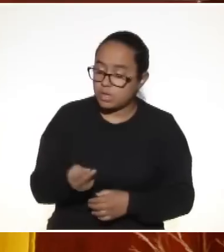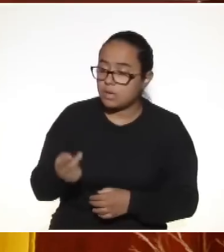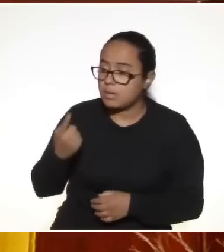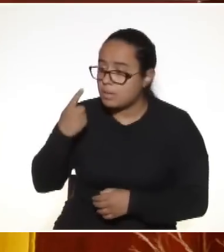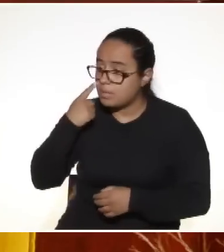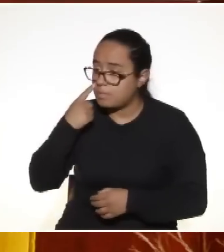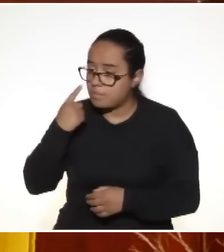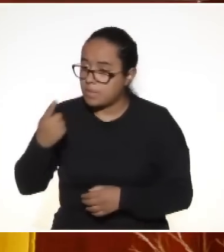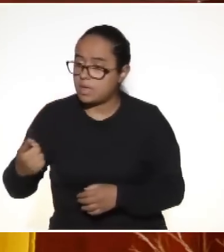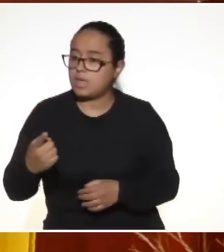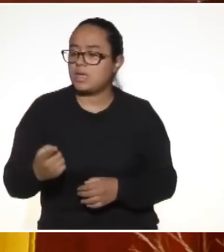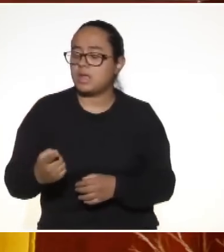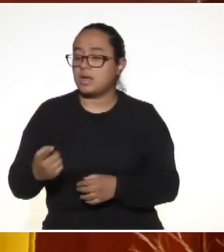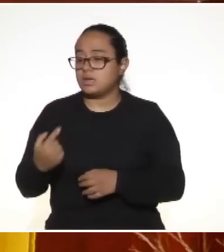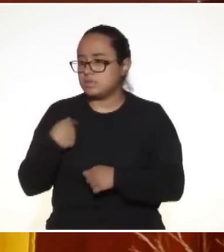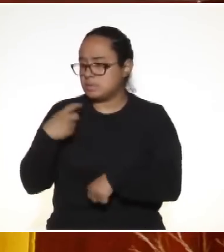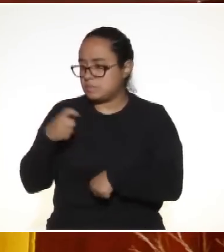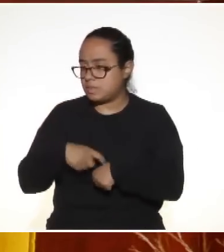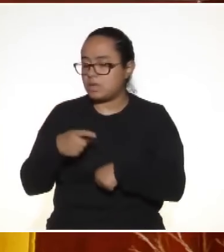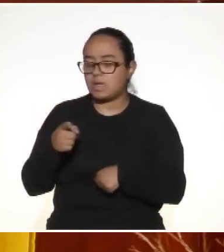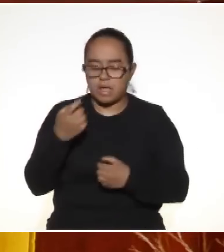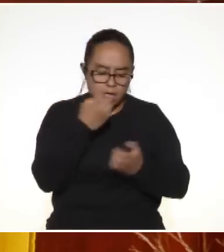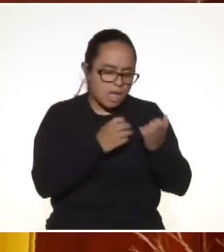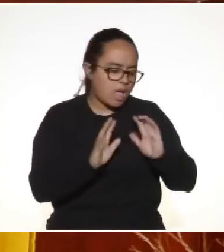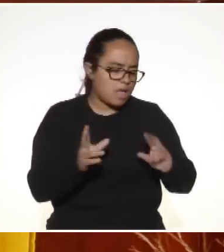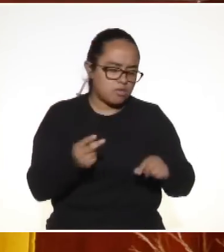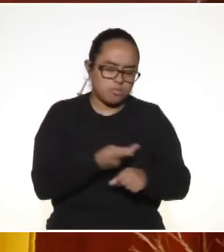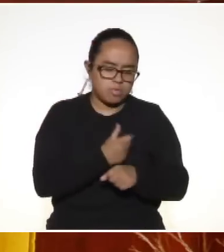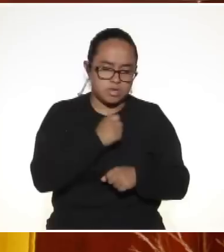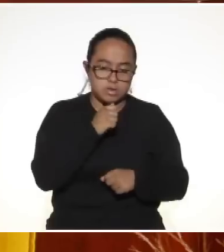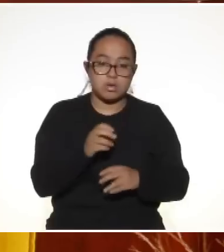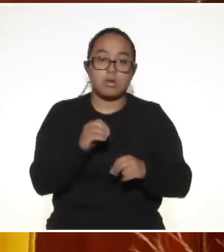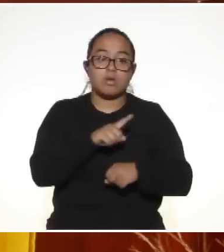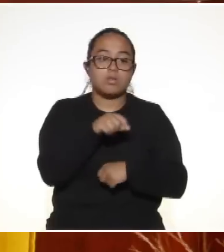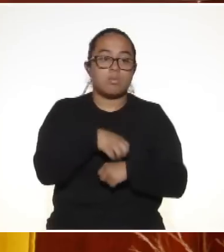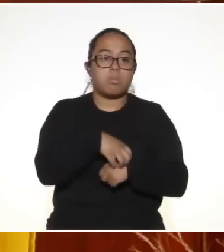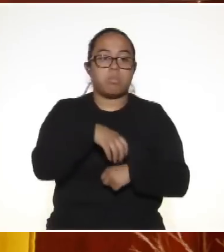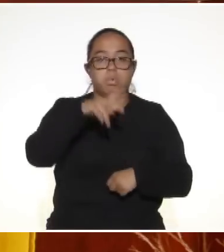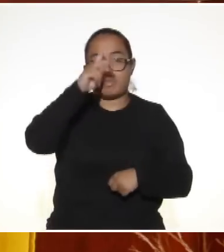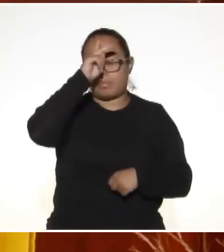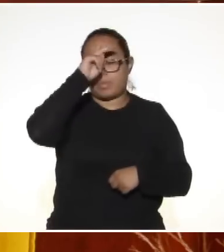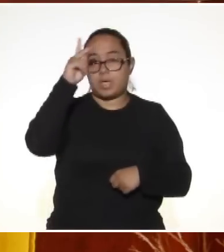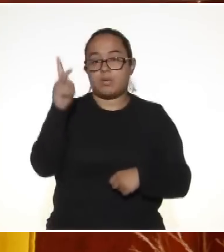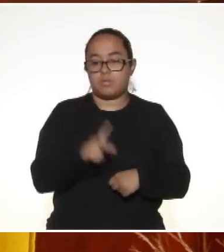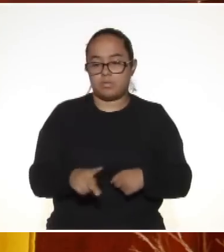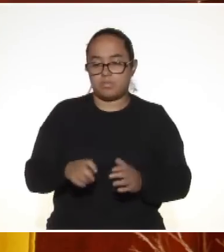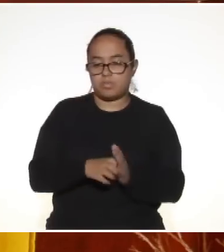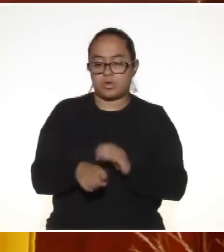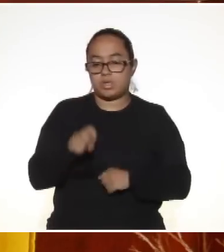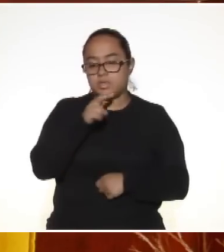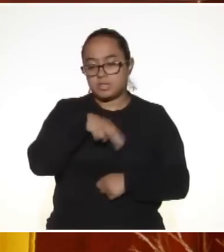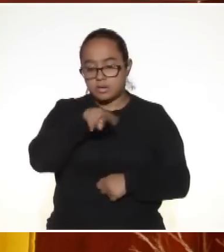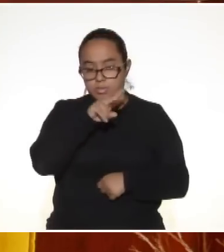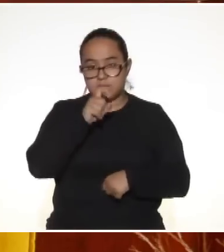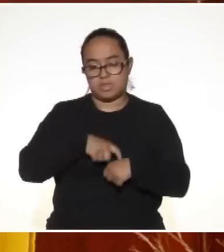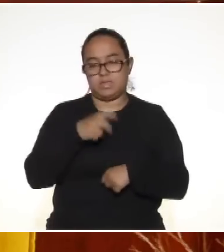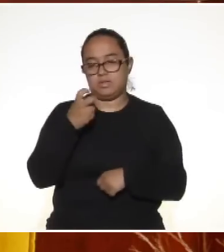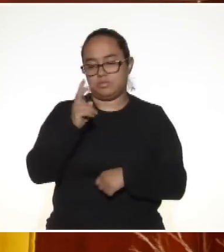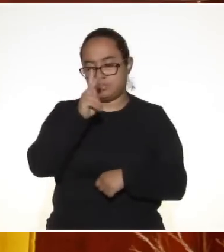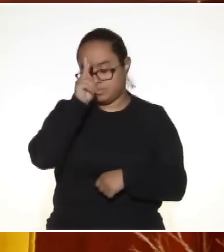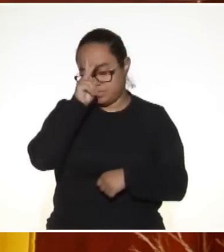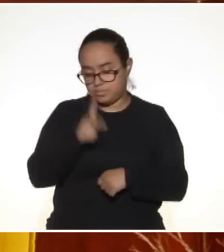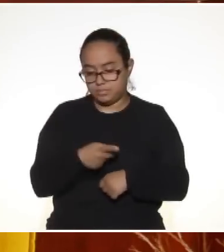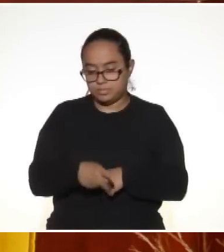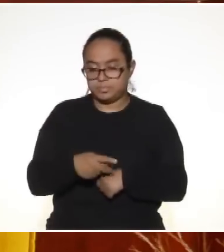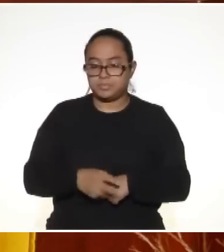mira, te observamos y no pasó nada, a dejar que evolucione, sobre todo hablando de serpientes y alacranes. Sí, es